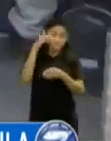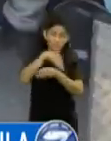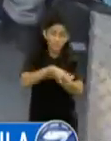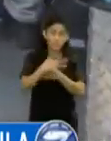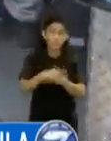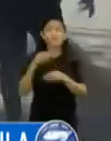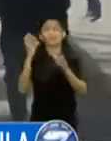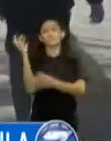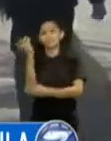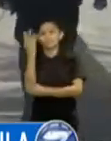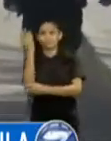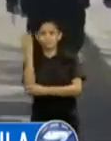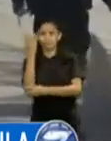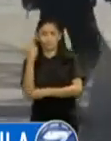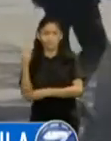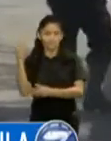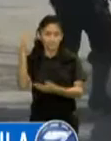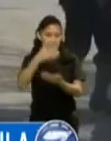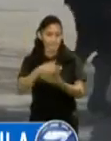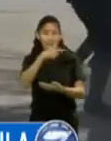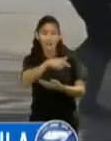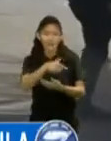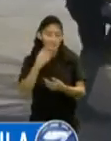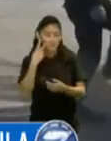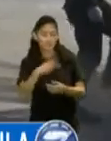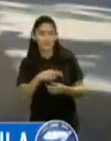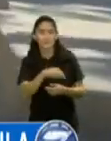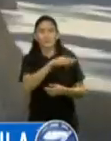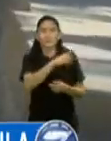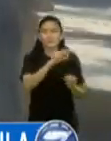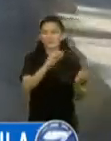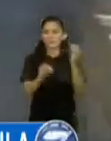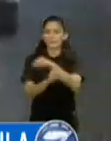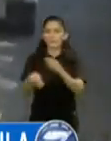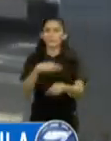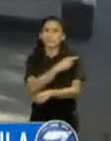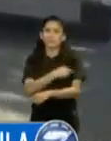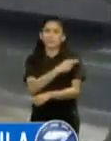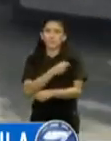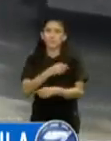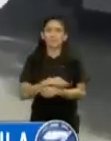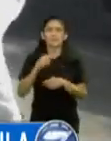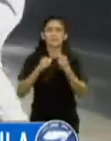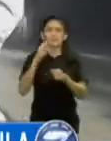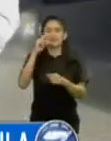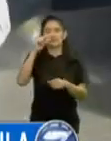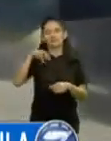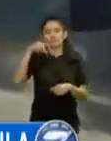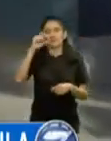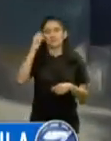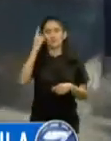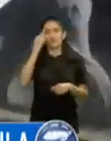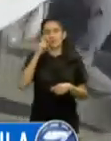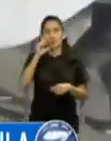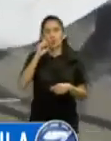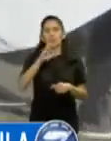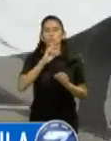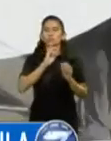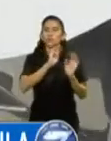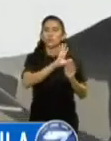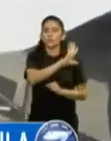accidente y trasladaron al Hospital Modular de Chiquimula a Francisco Mateo López, de 58 años, María Antonia Agustín Méndez,